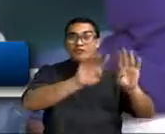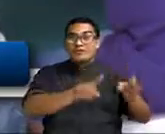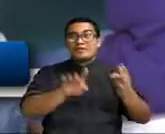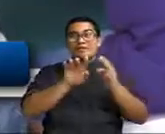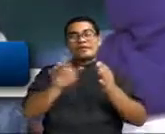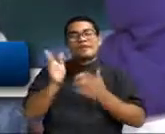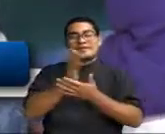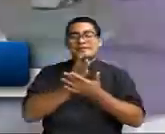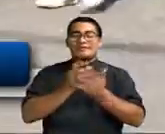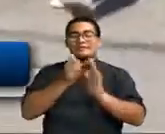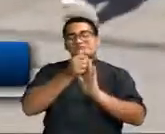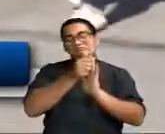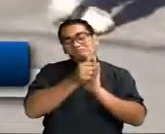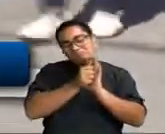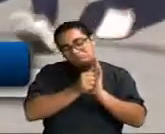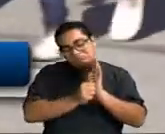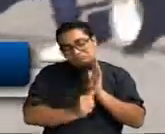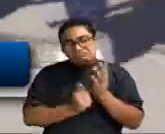y también